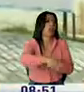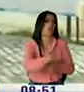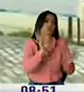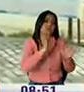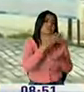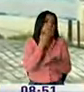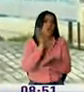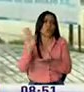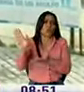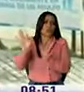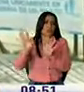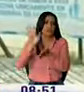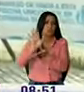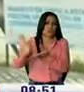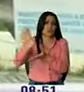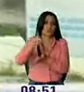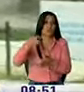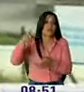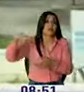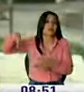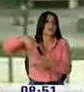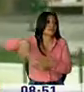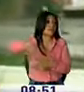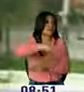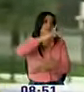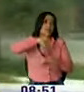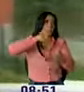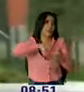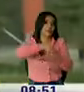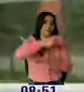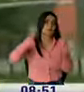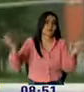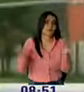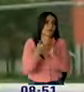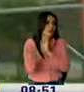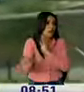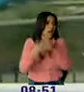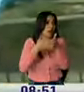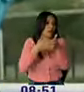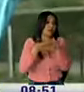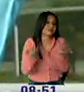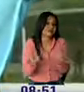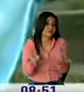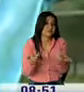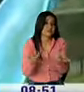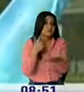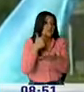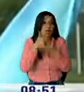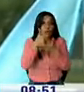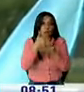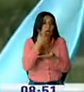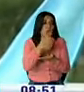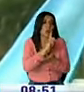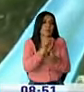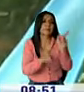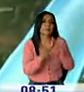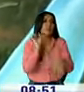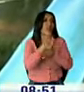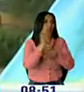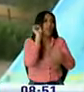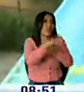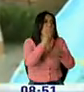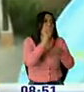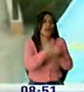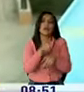por eso es que están cerrados los toboganes, porque no permiten ayudarles si no quiere hacer el turista lo que